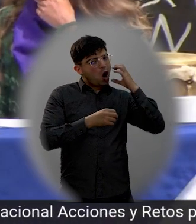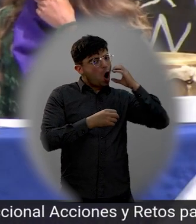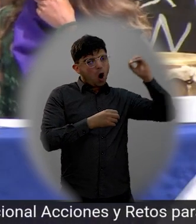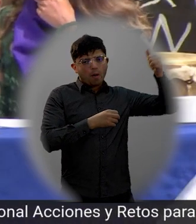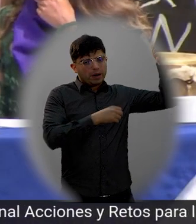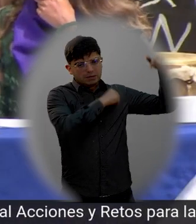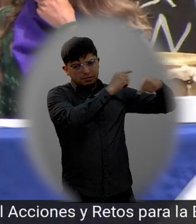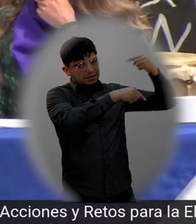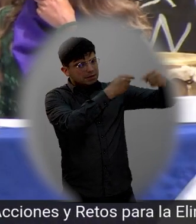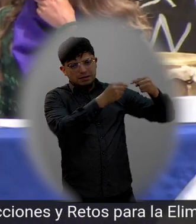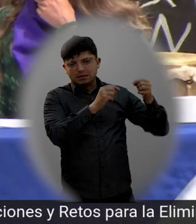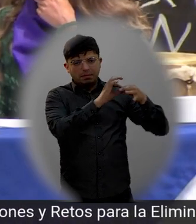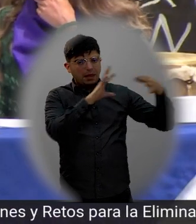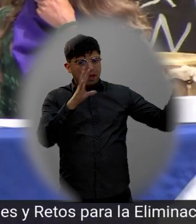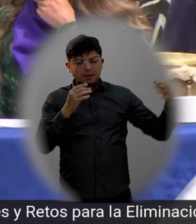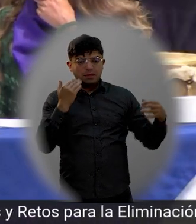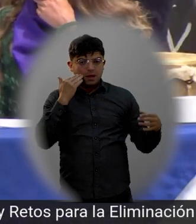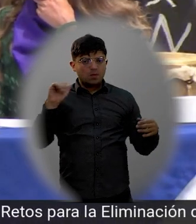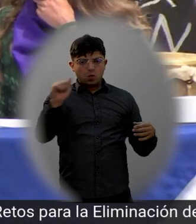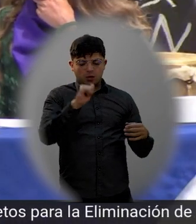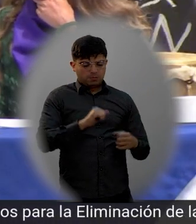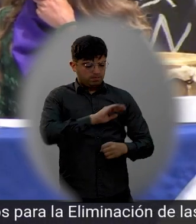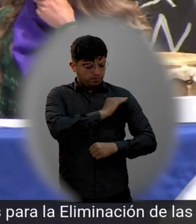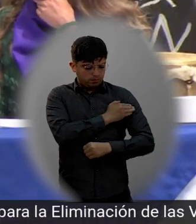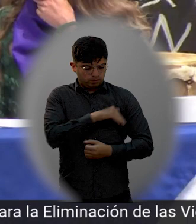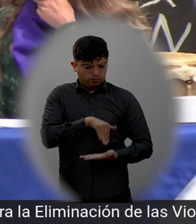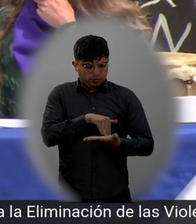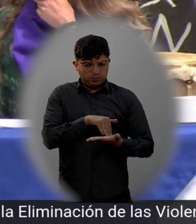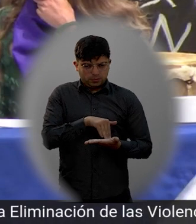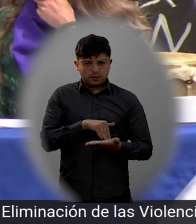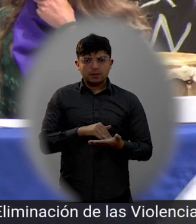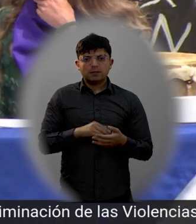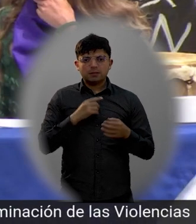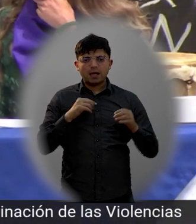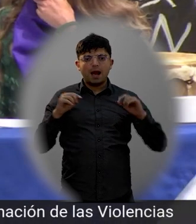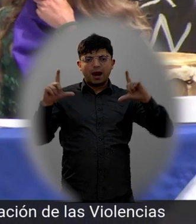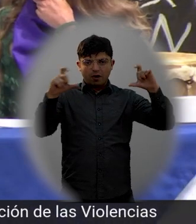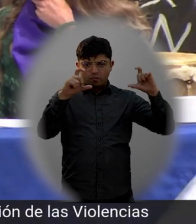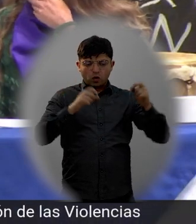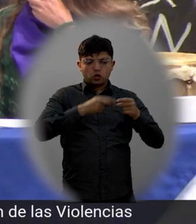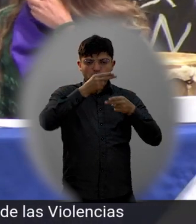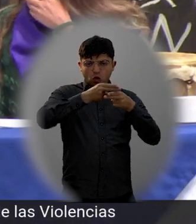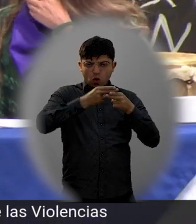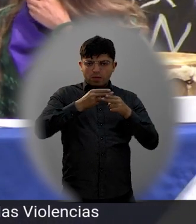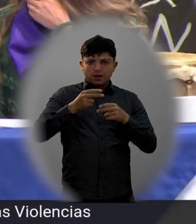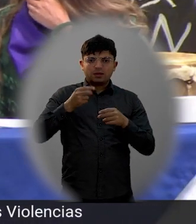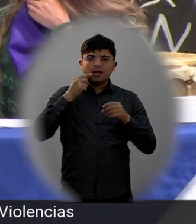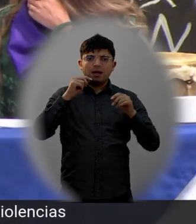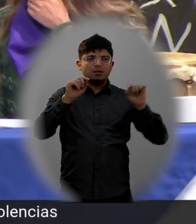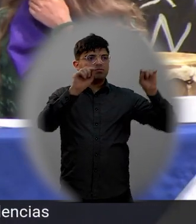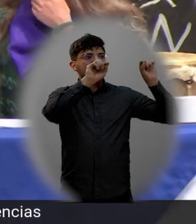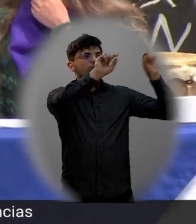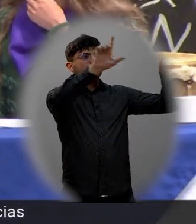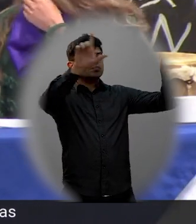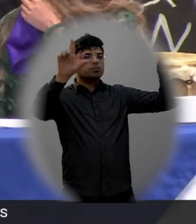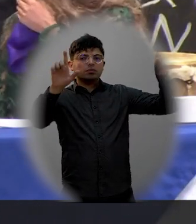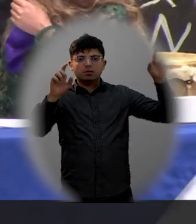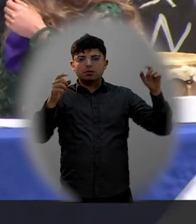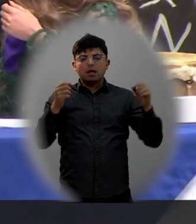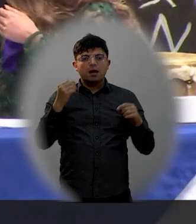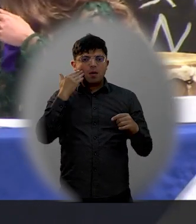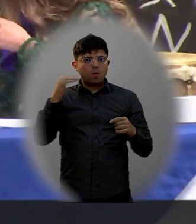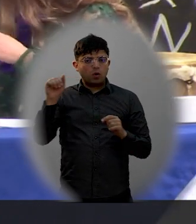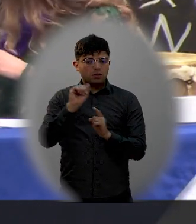las mujeres que han tomado la valentía y han colocado la foto y el nombre de su abusador en las paredes de la universidad no merecen